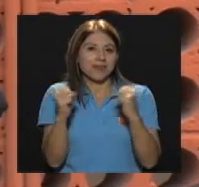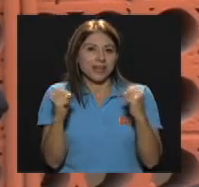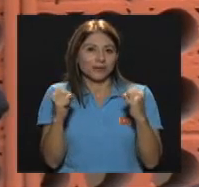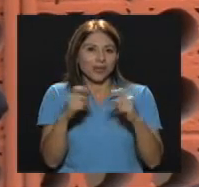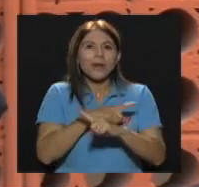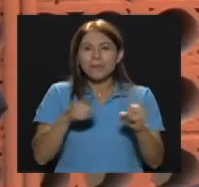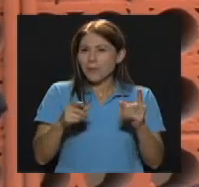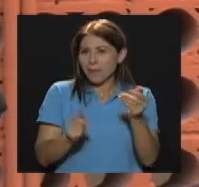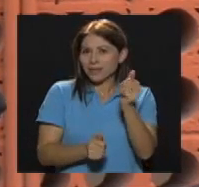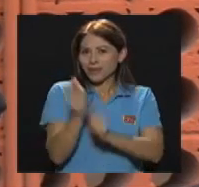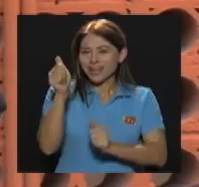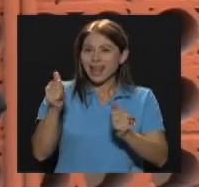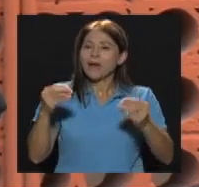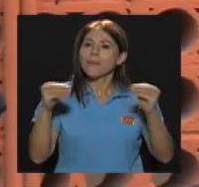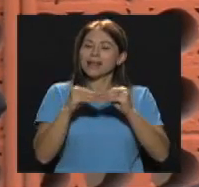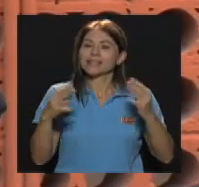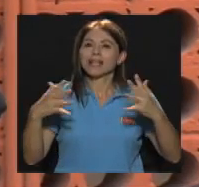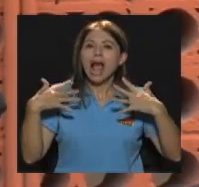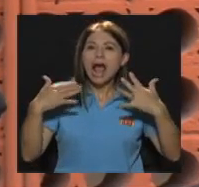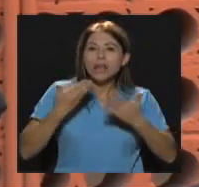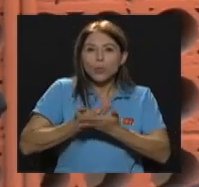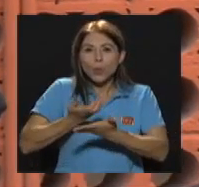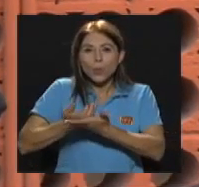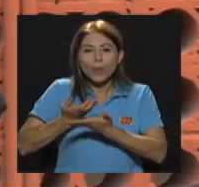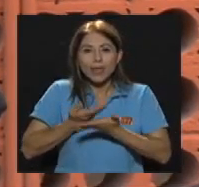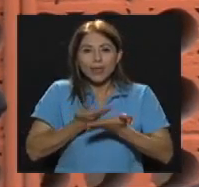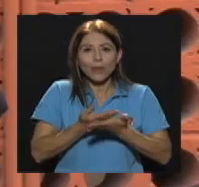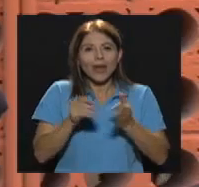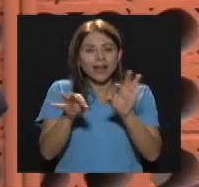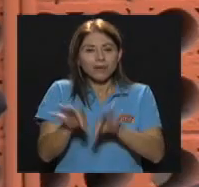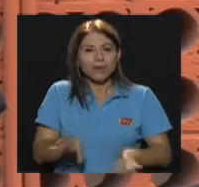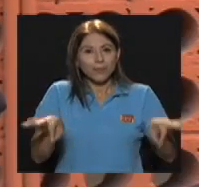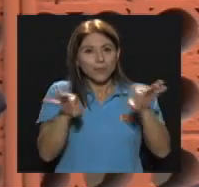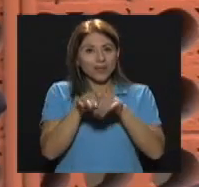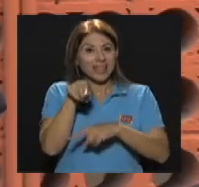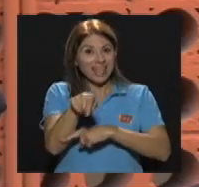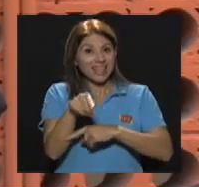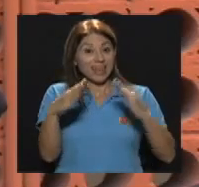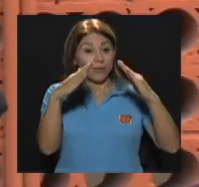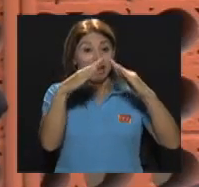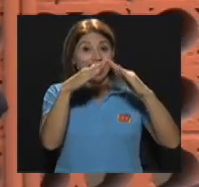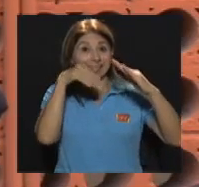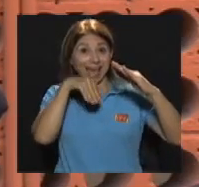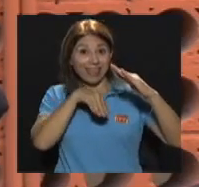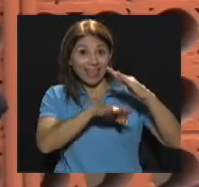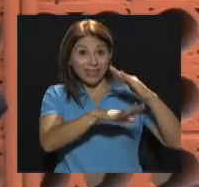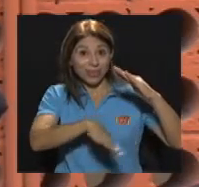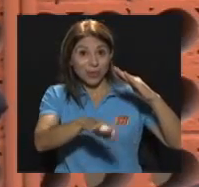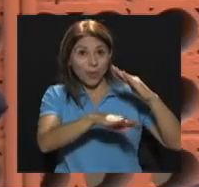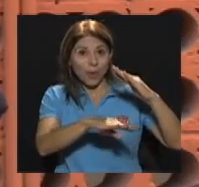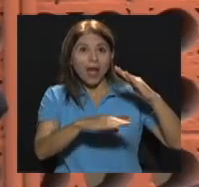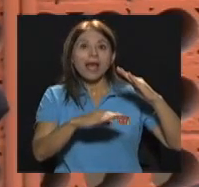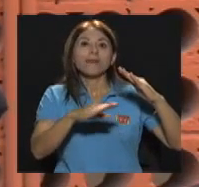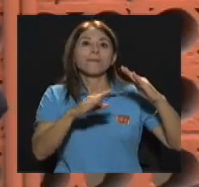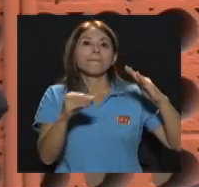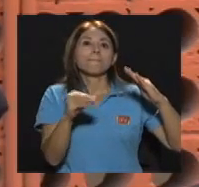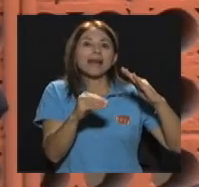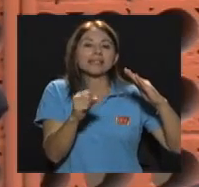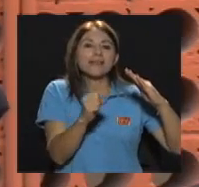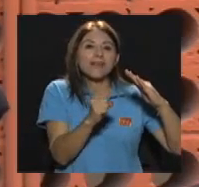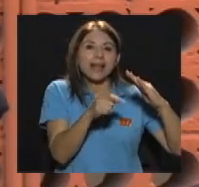que cálidas, lo importante es que la temperatura interior sea más baja que la temperatura exterior, ¿verdad?